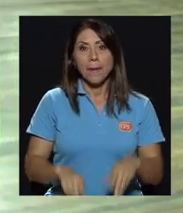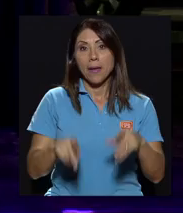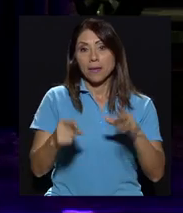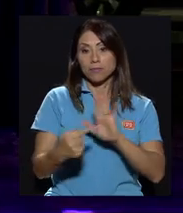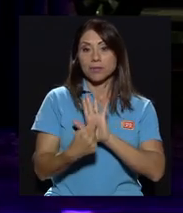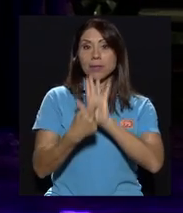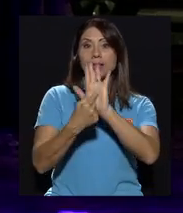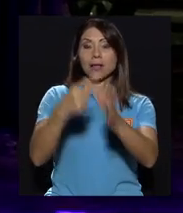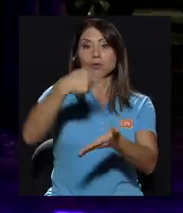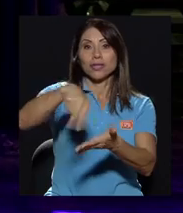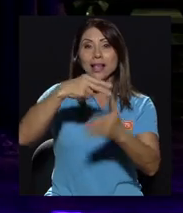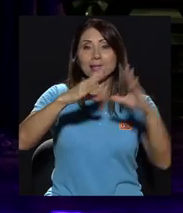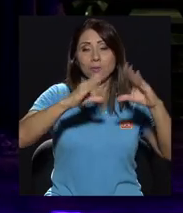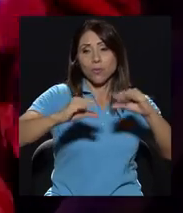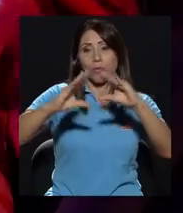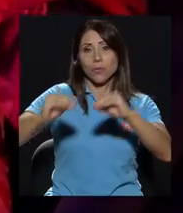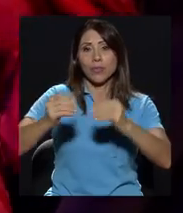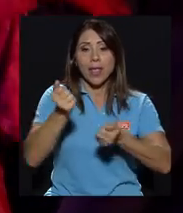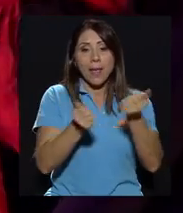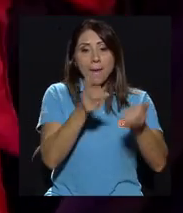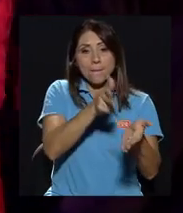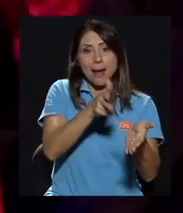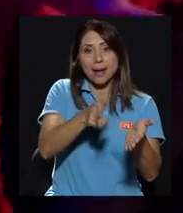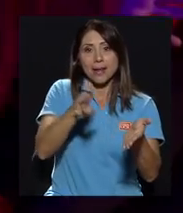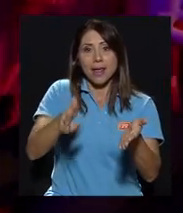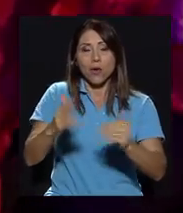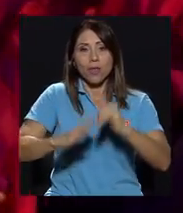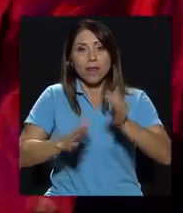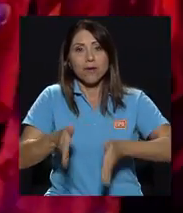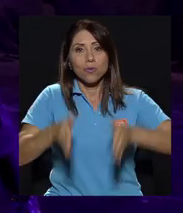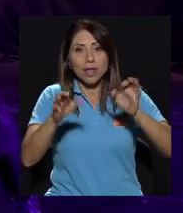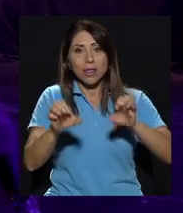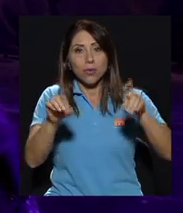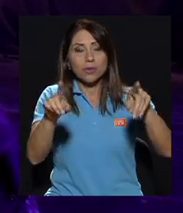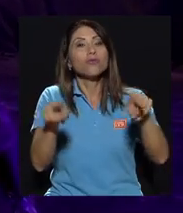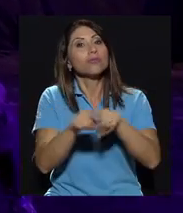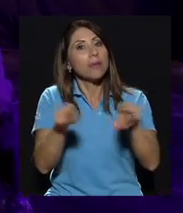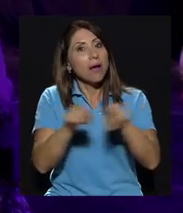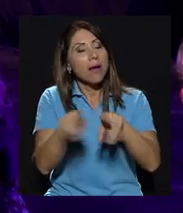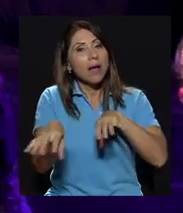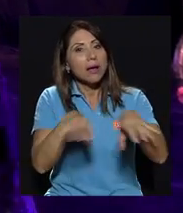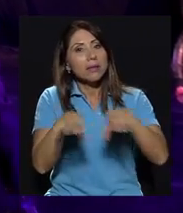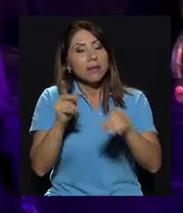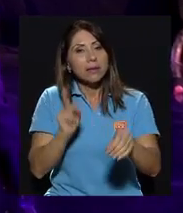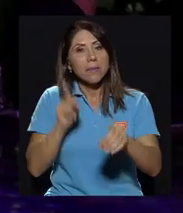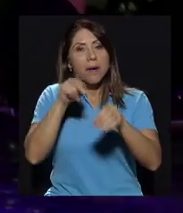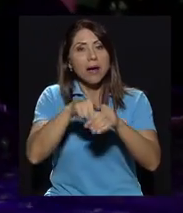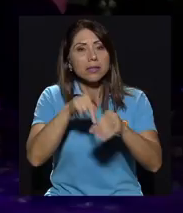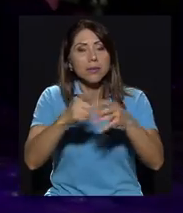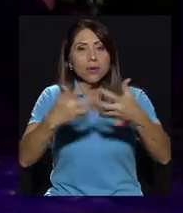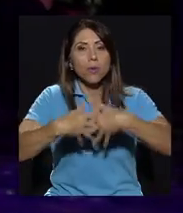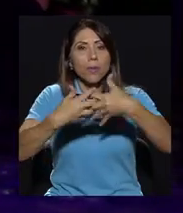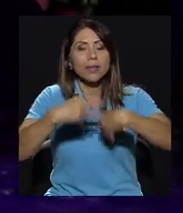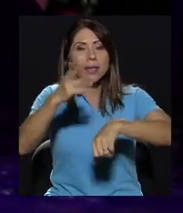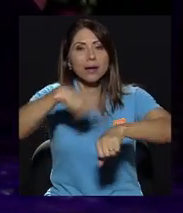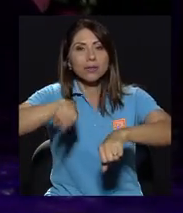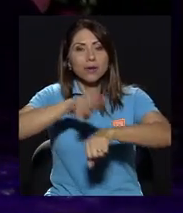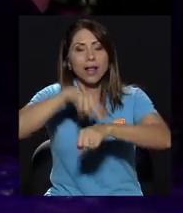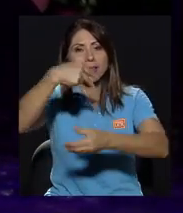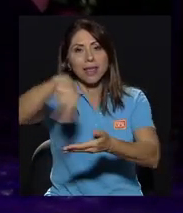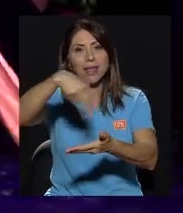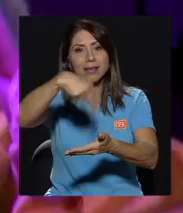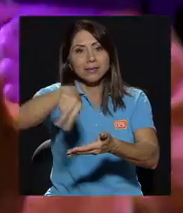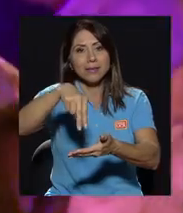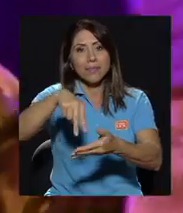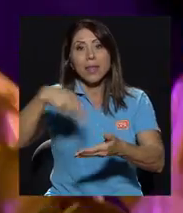Los espectáculos de danza nocturnos en el parqueo de la Facultad de Educación fueron otras de las actividades donde participaron la Compañía Nacional de